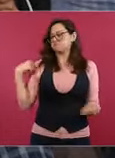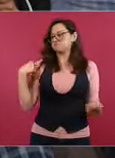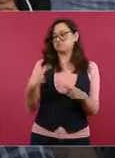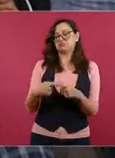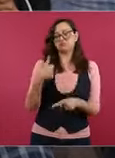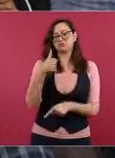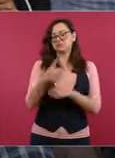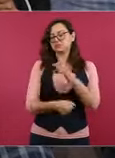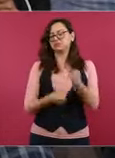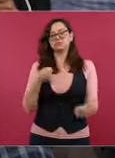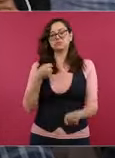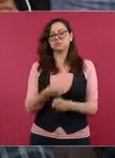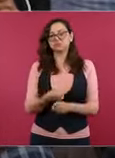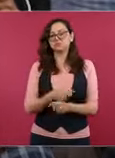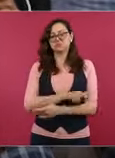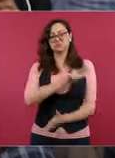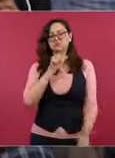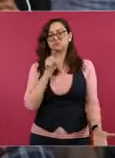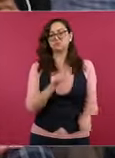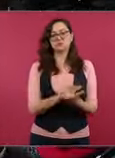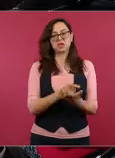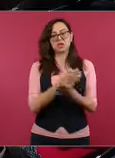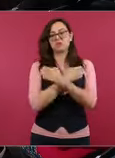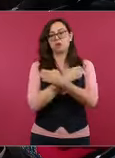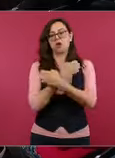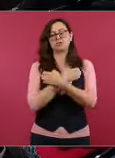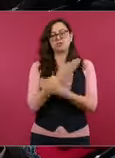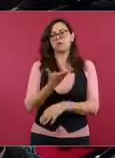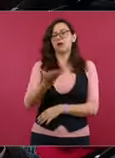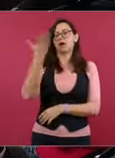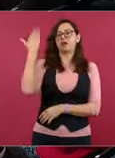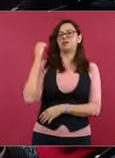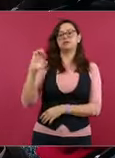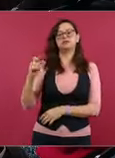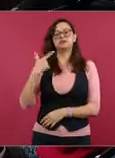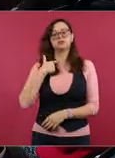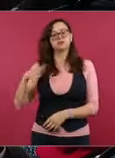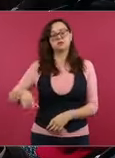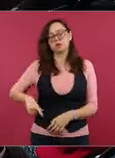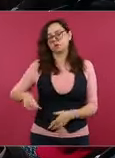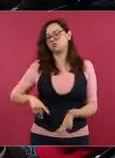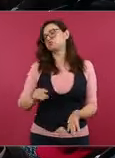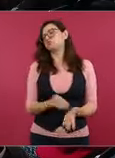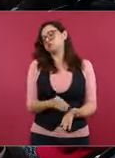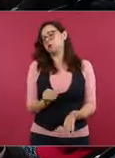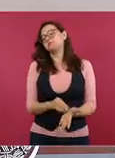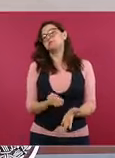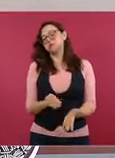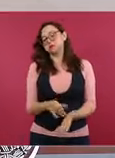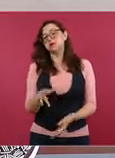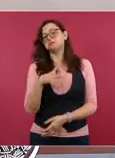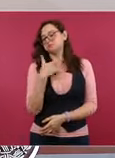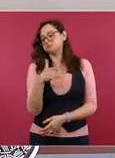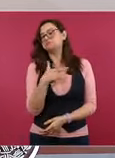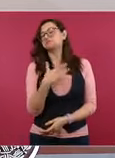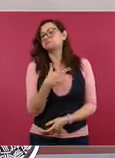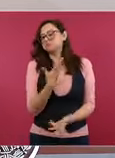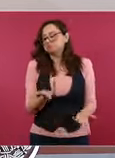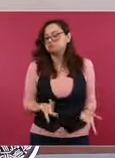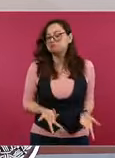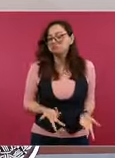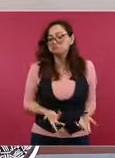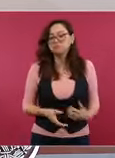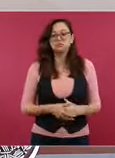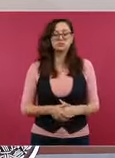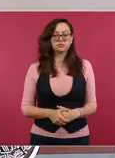totalmente la reforma educativa del presidente. Pues nosotros los respetamos mucho a los de la CENTE